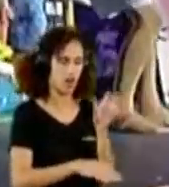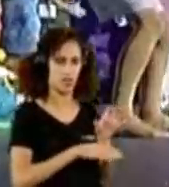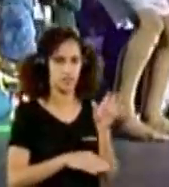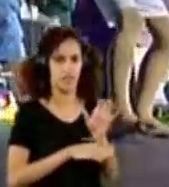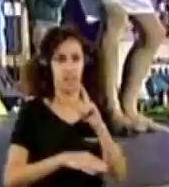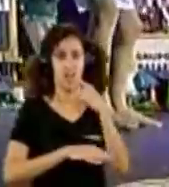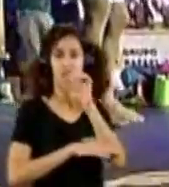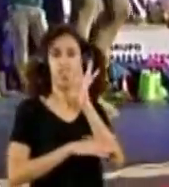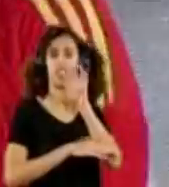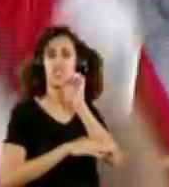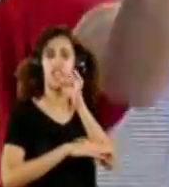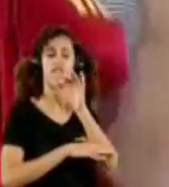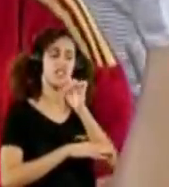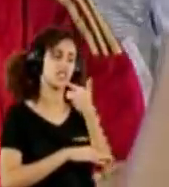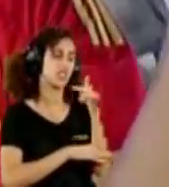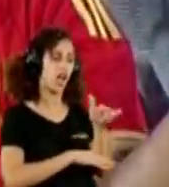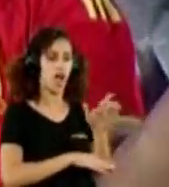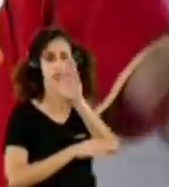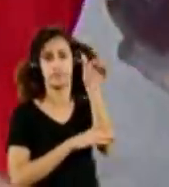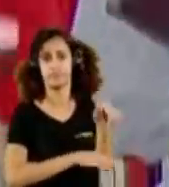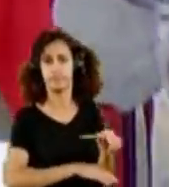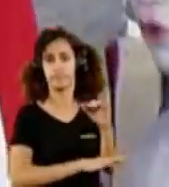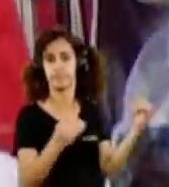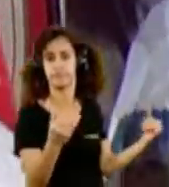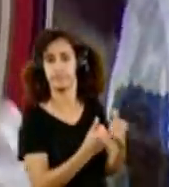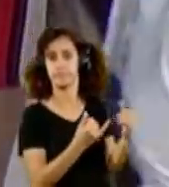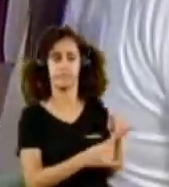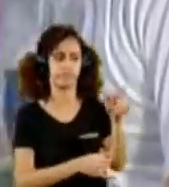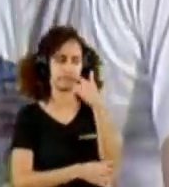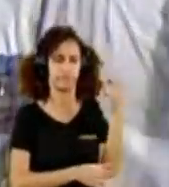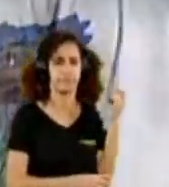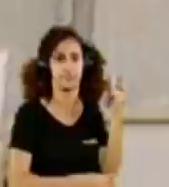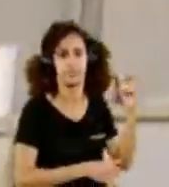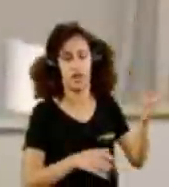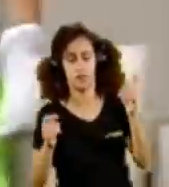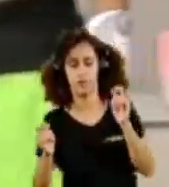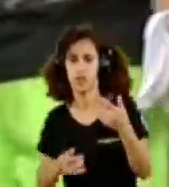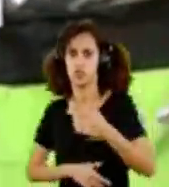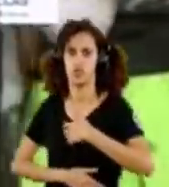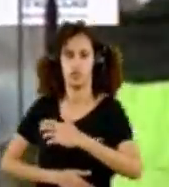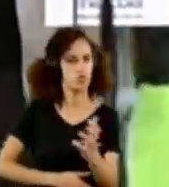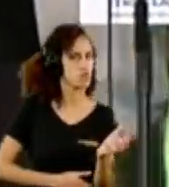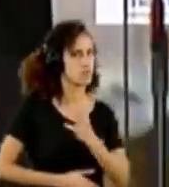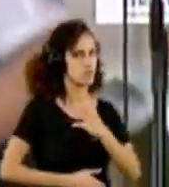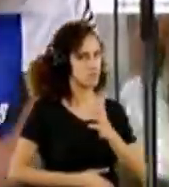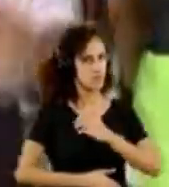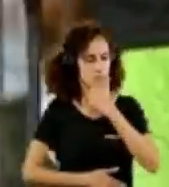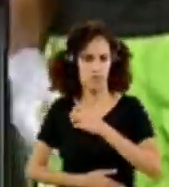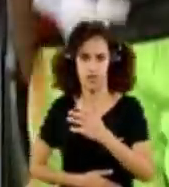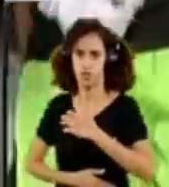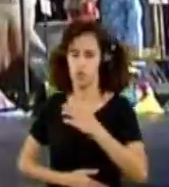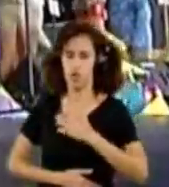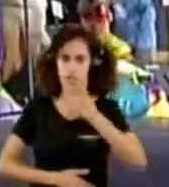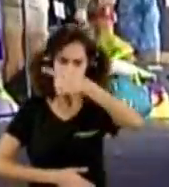Africano el que no vote, con desprecio se cantó. Y no puedo tolerar que la vuelvan a